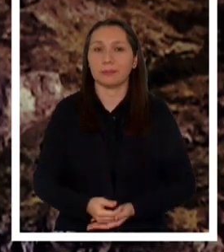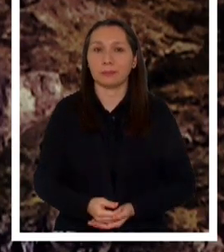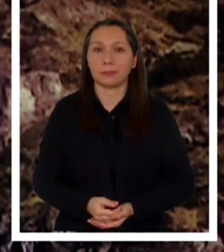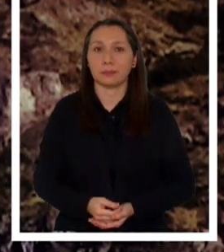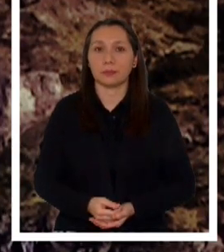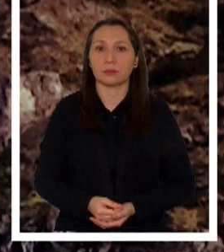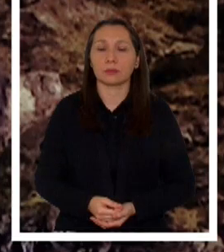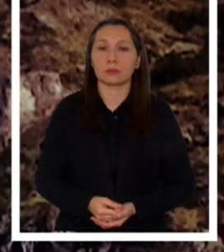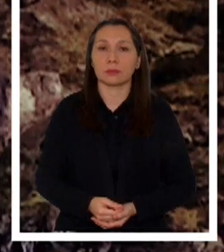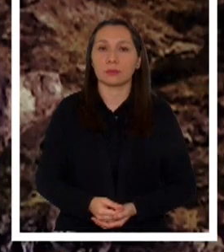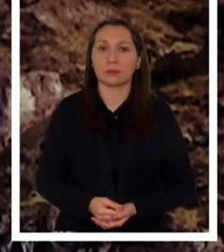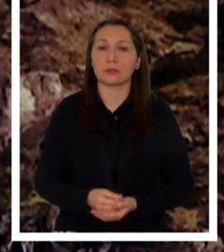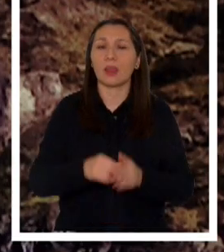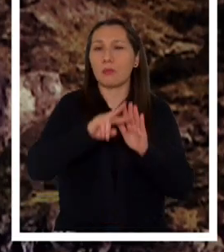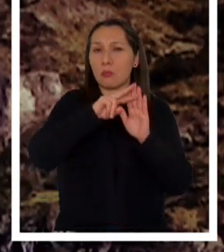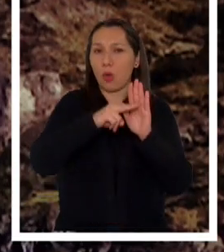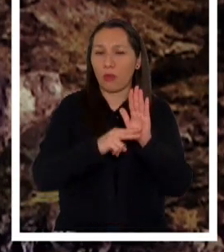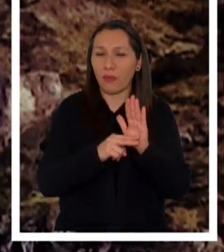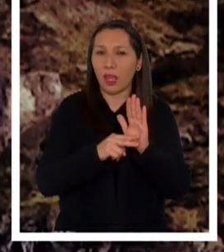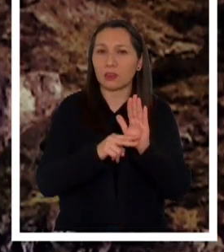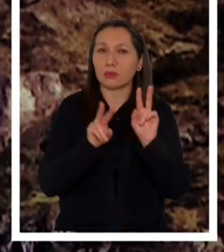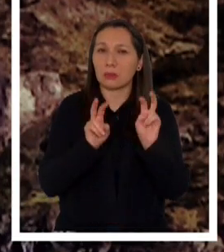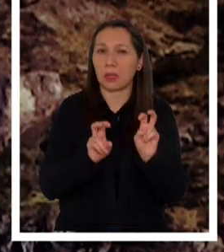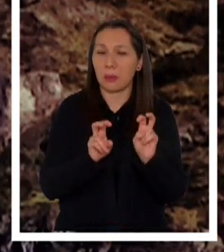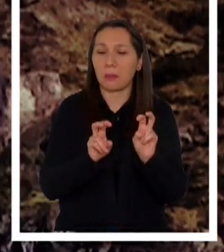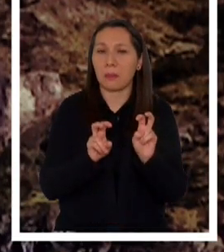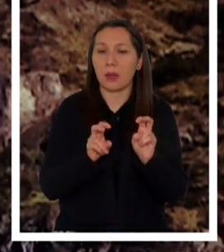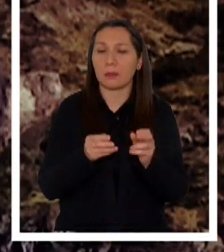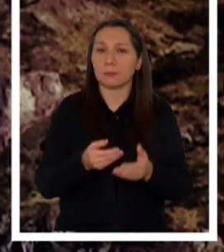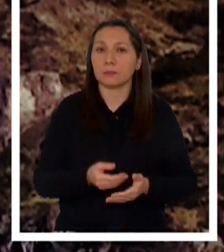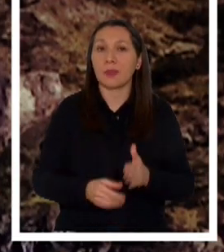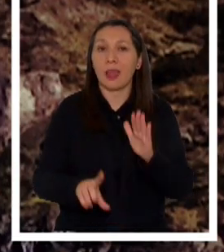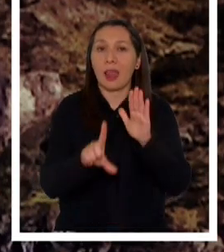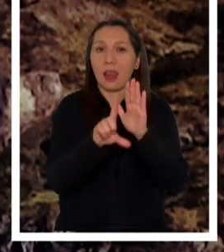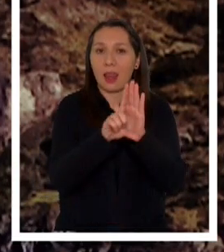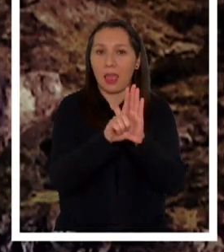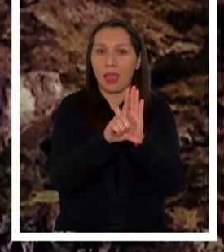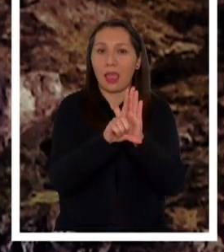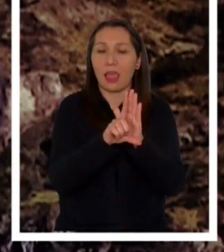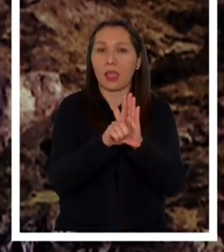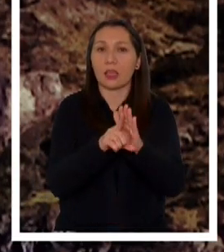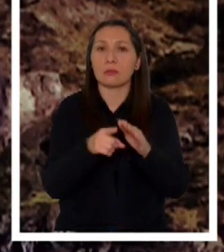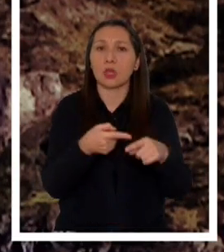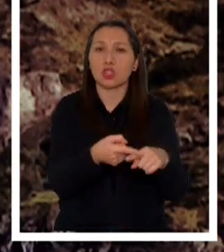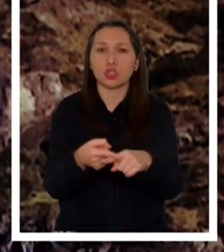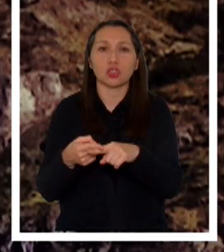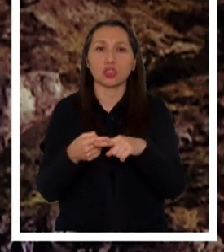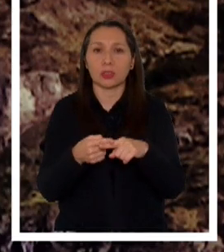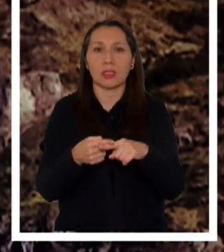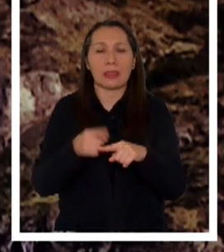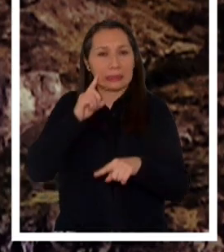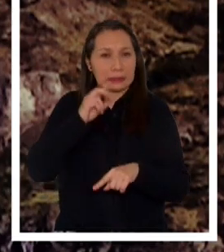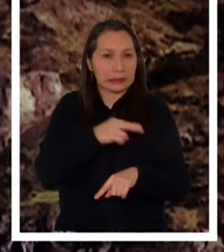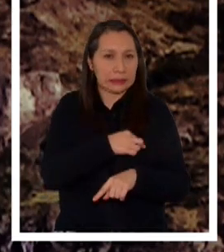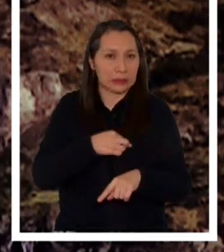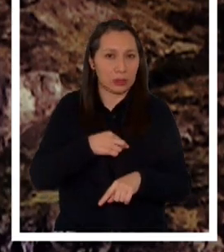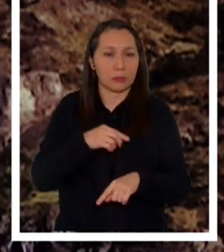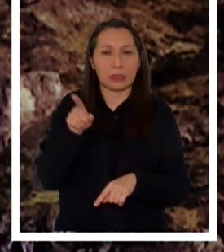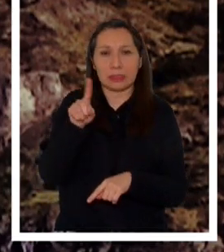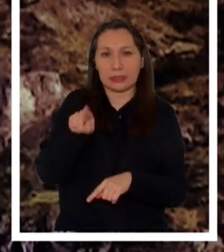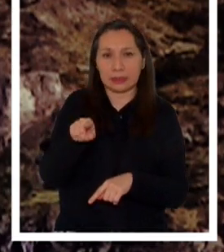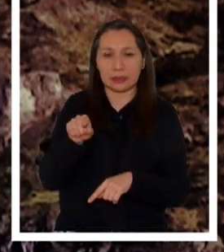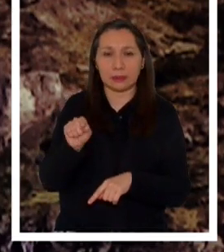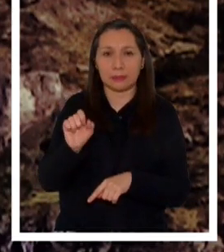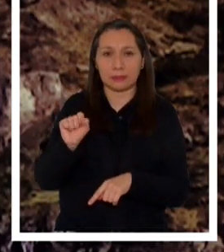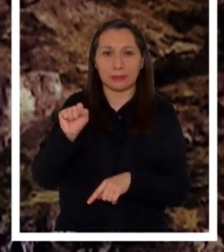el punto de modificación eh a la ley de sociedades anónimas hay algunos puntos